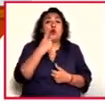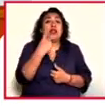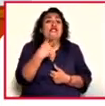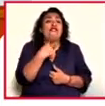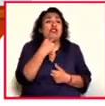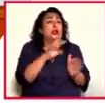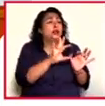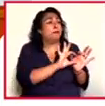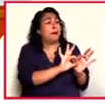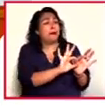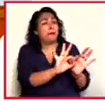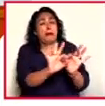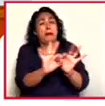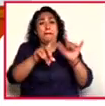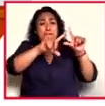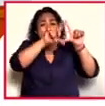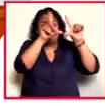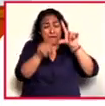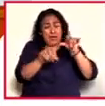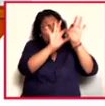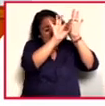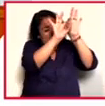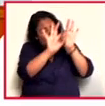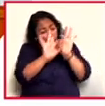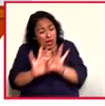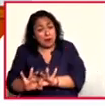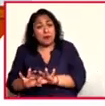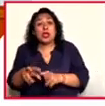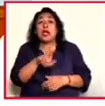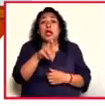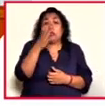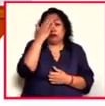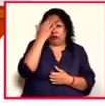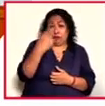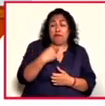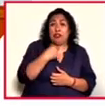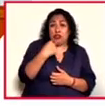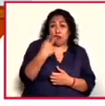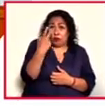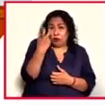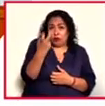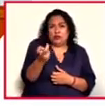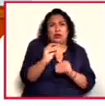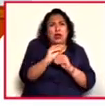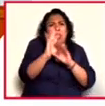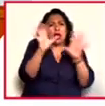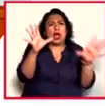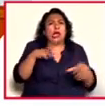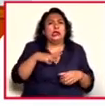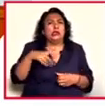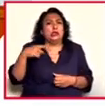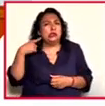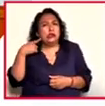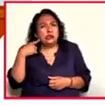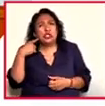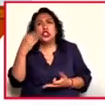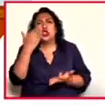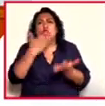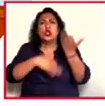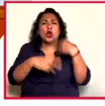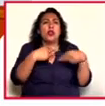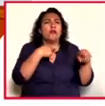México. El reconocimiento de esa voz, por supuesto, pasa por la escucha de todas las